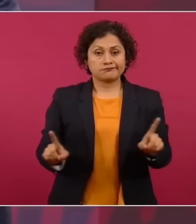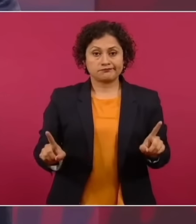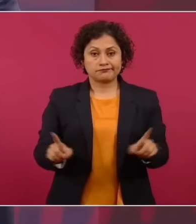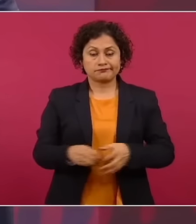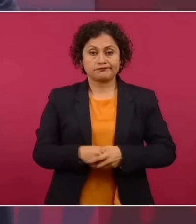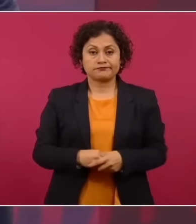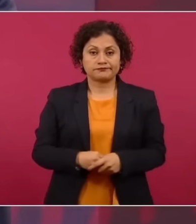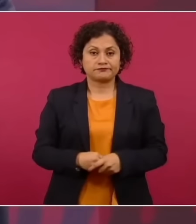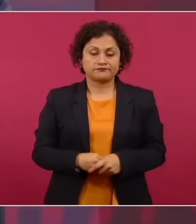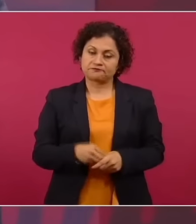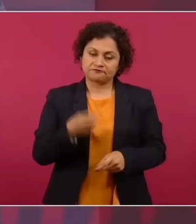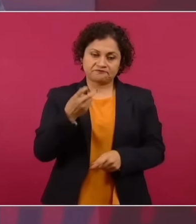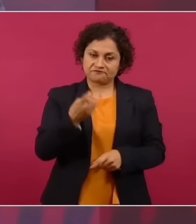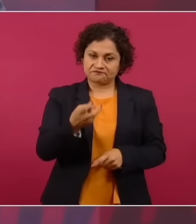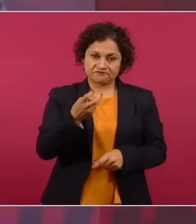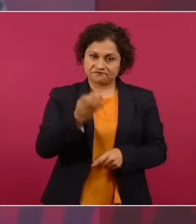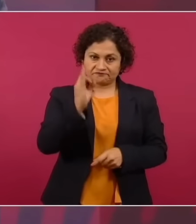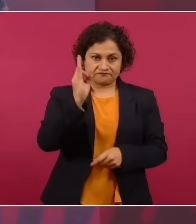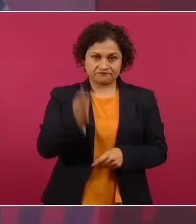Eso no.